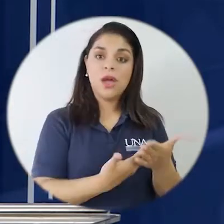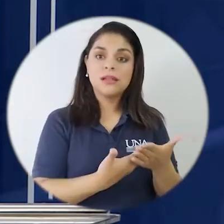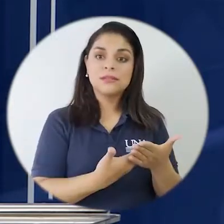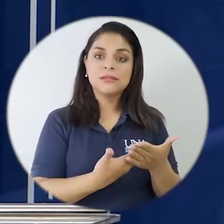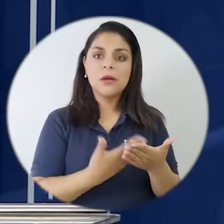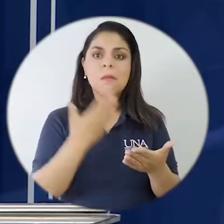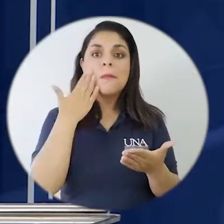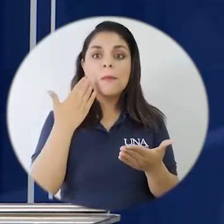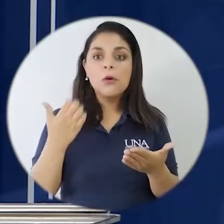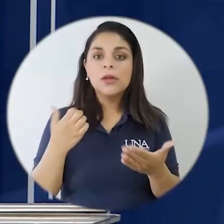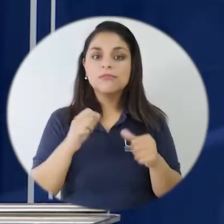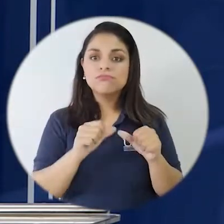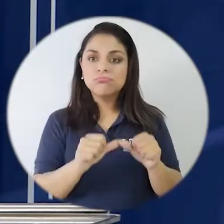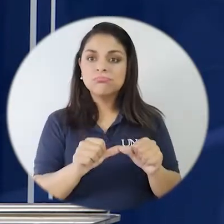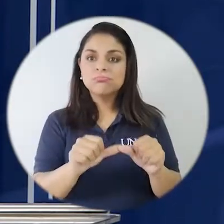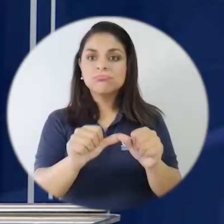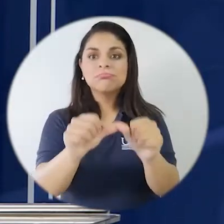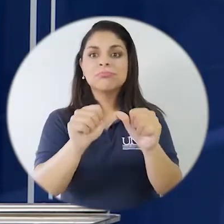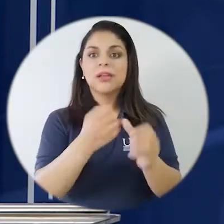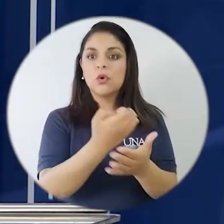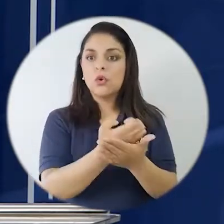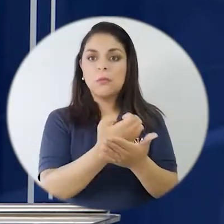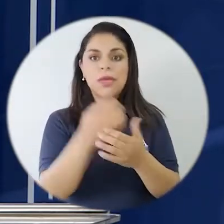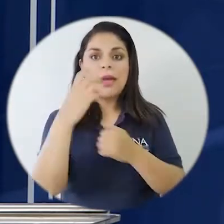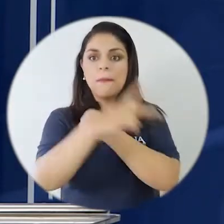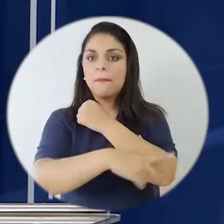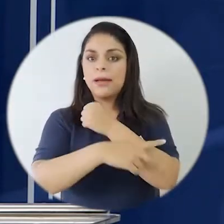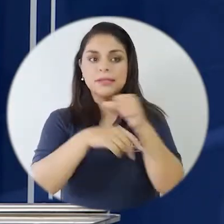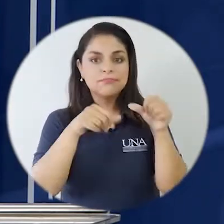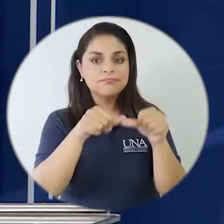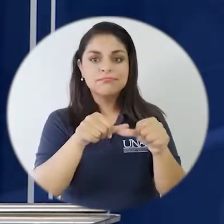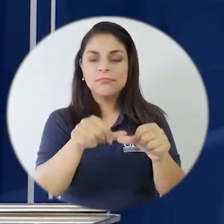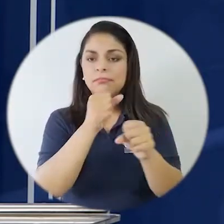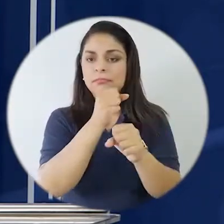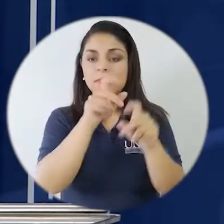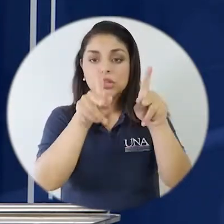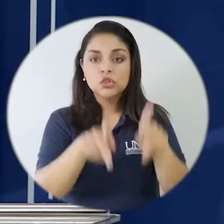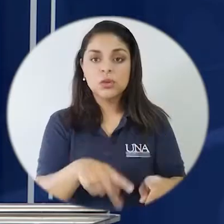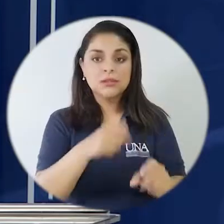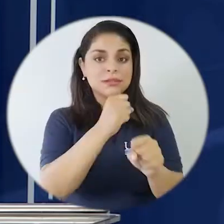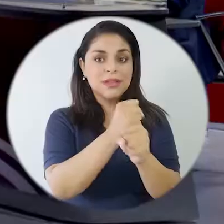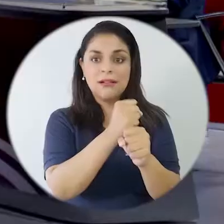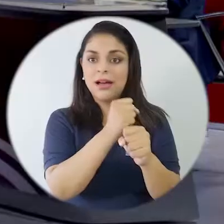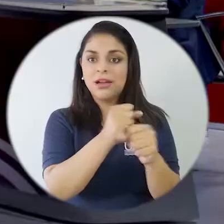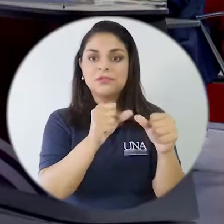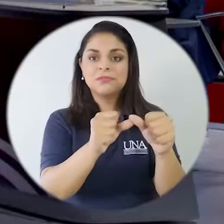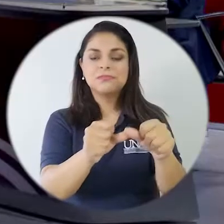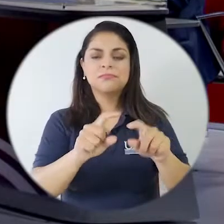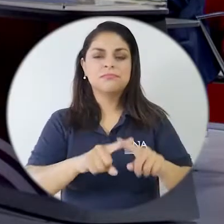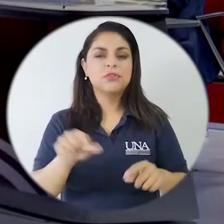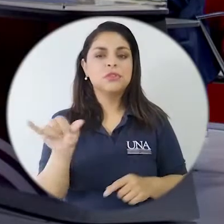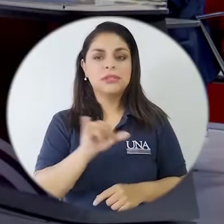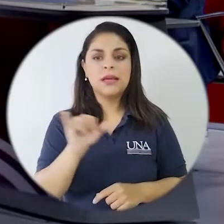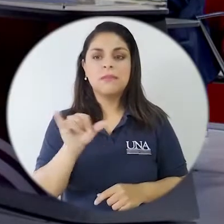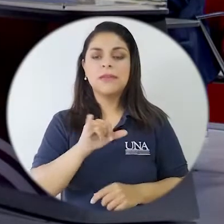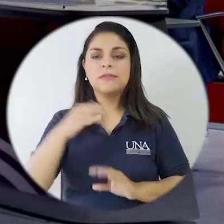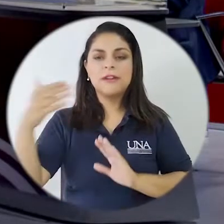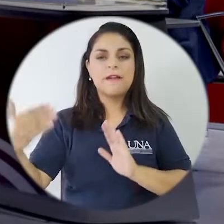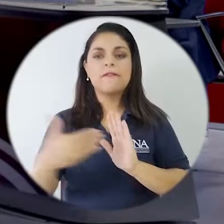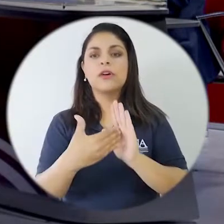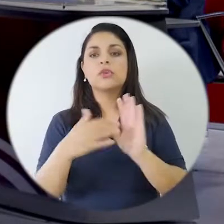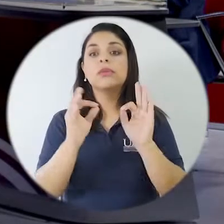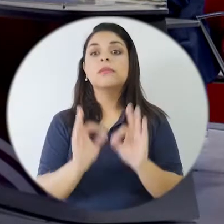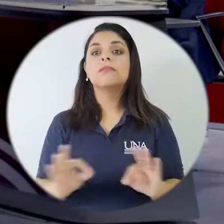cosas buenas, permitió mantener a la sociedad y a la economía y el país caminando, ¿verdad? La gente trabajando, pero también tuvo un